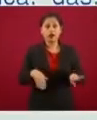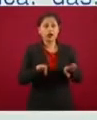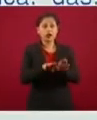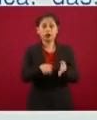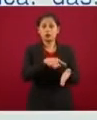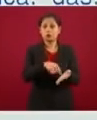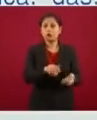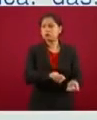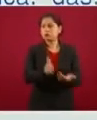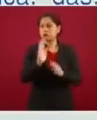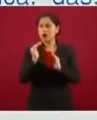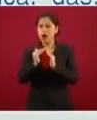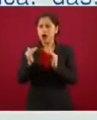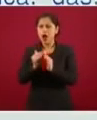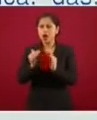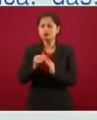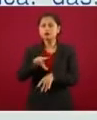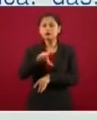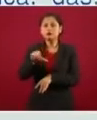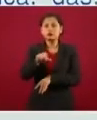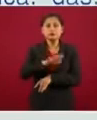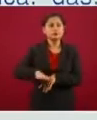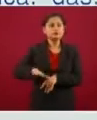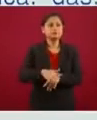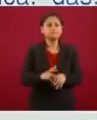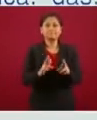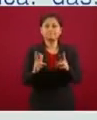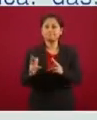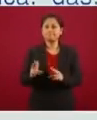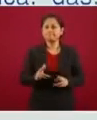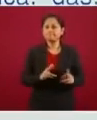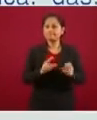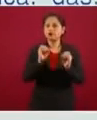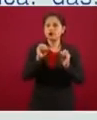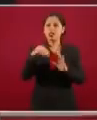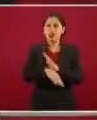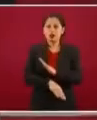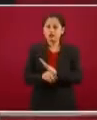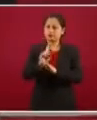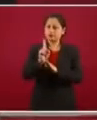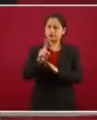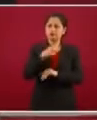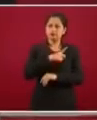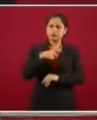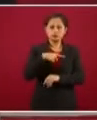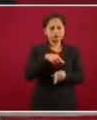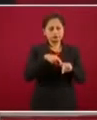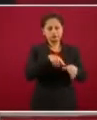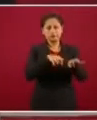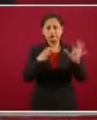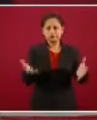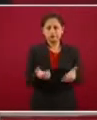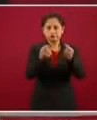que repercuten en la sociedad y es importante que se mantengan. Ahora, en la siguiente, en